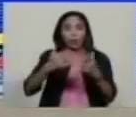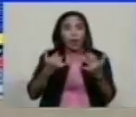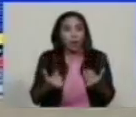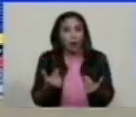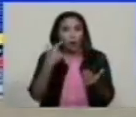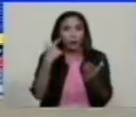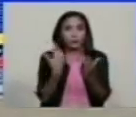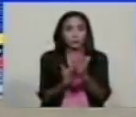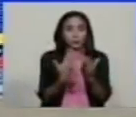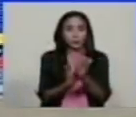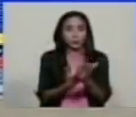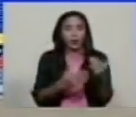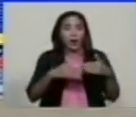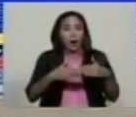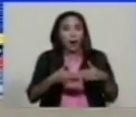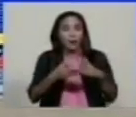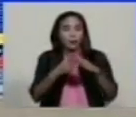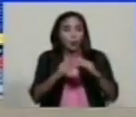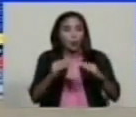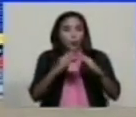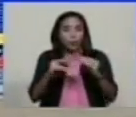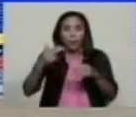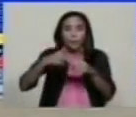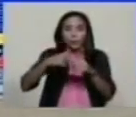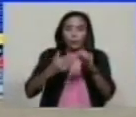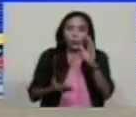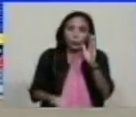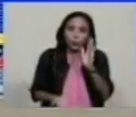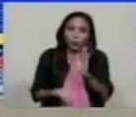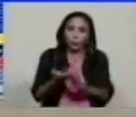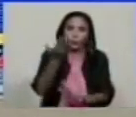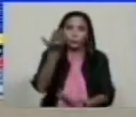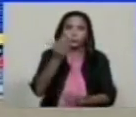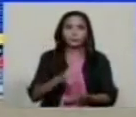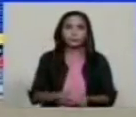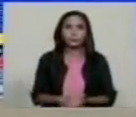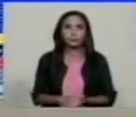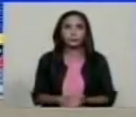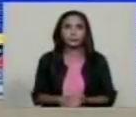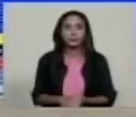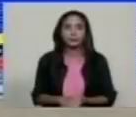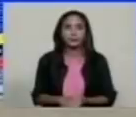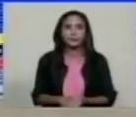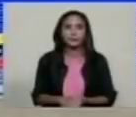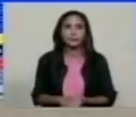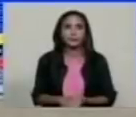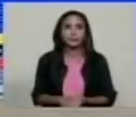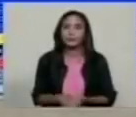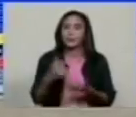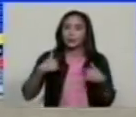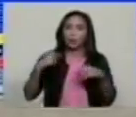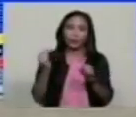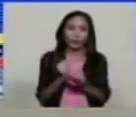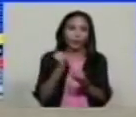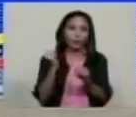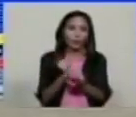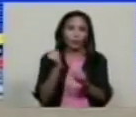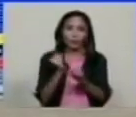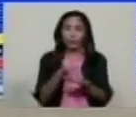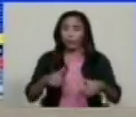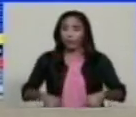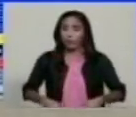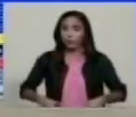con mi ser, con toda mi fuerza, y se me va todo en este empeño y en este